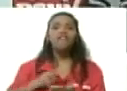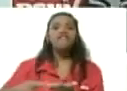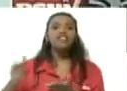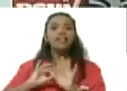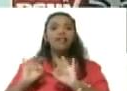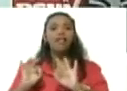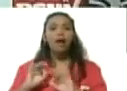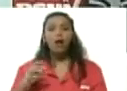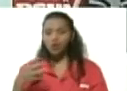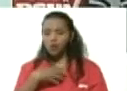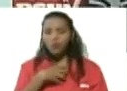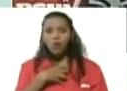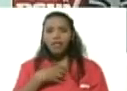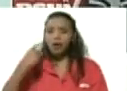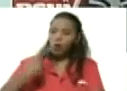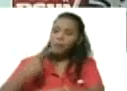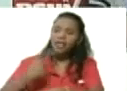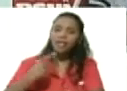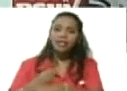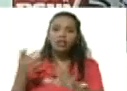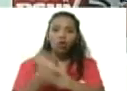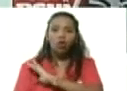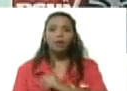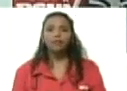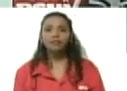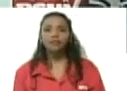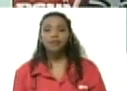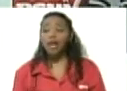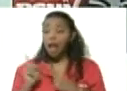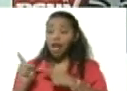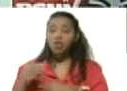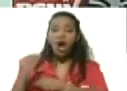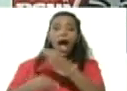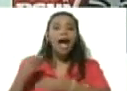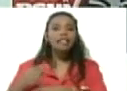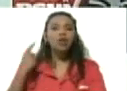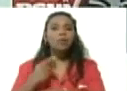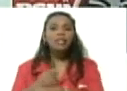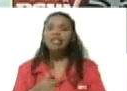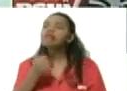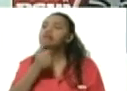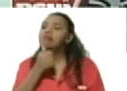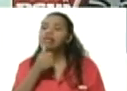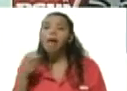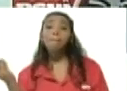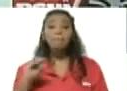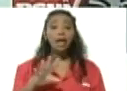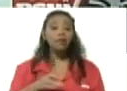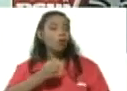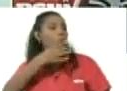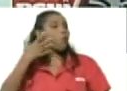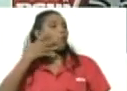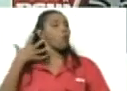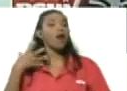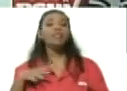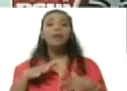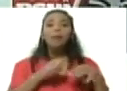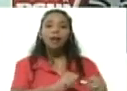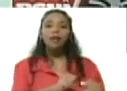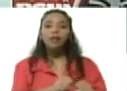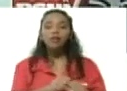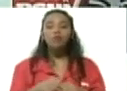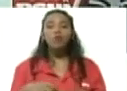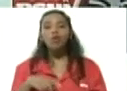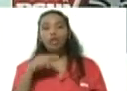para que no pueda competir. Ellos hacen competencia a ver quién es más adulante del imperialismo norteamericano, de